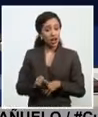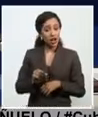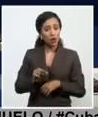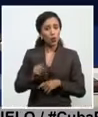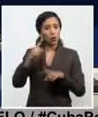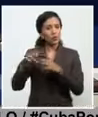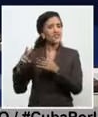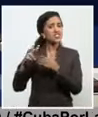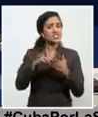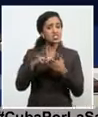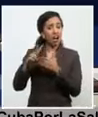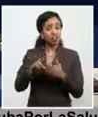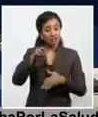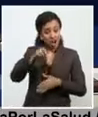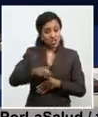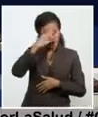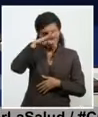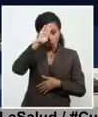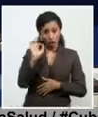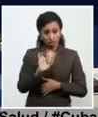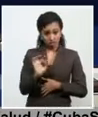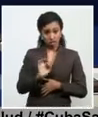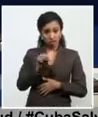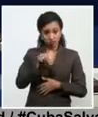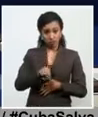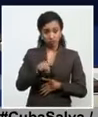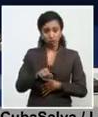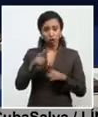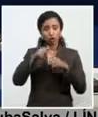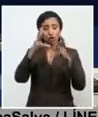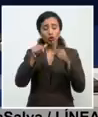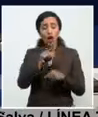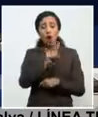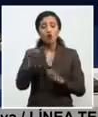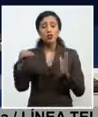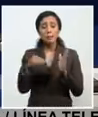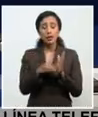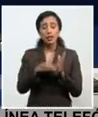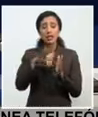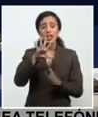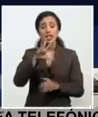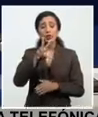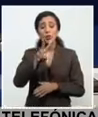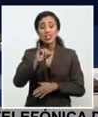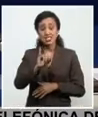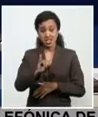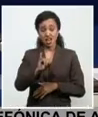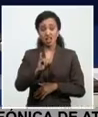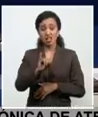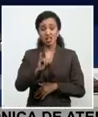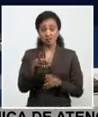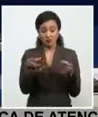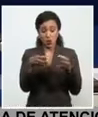se encuentran en Cuba, ya un total de 11.526, de los cuales